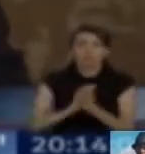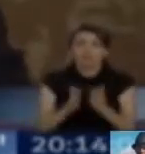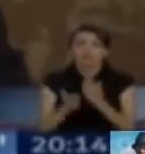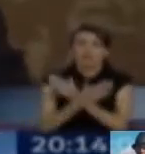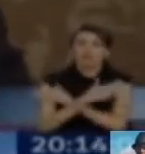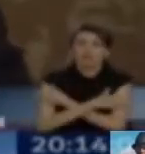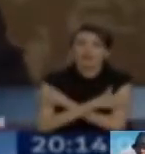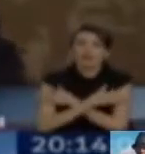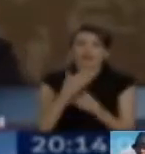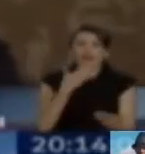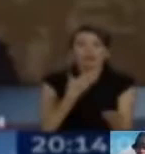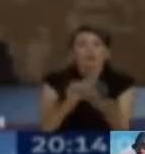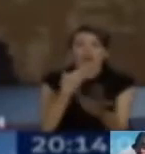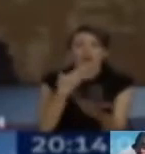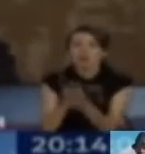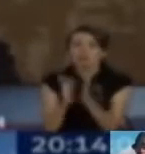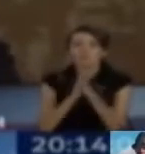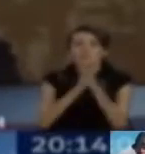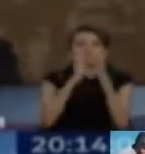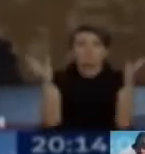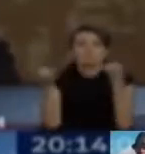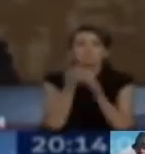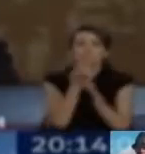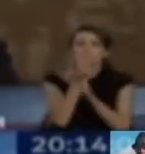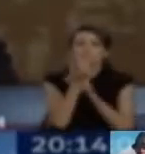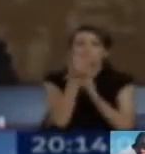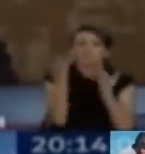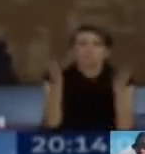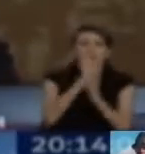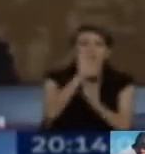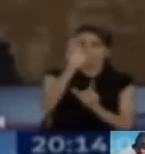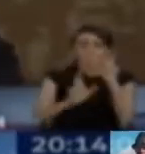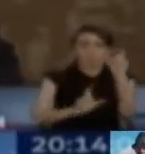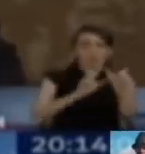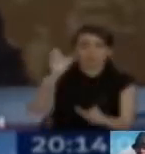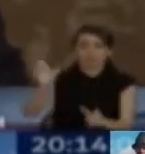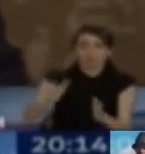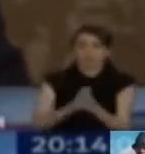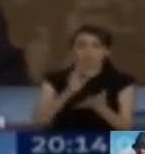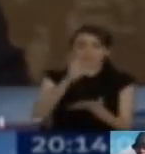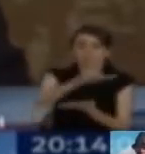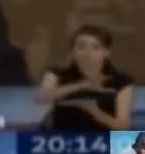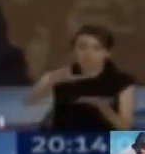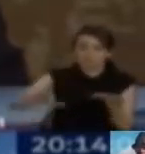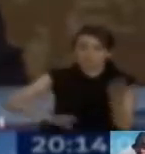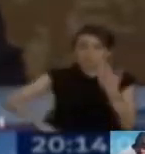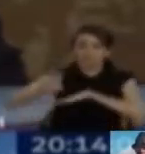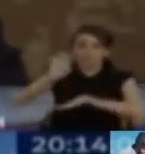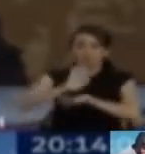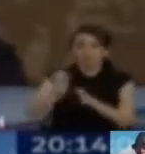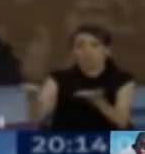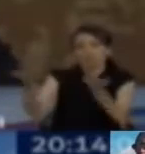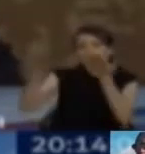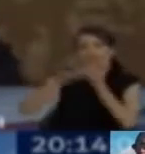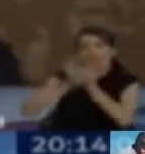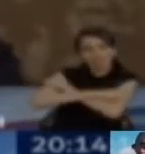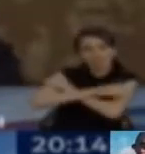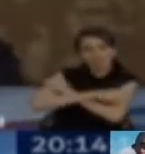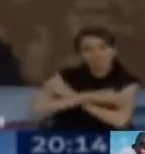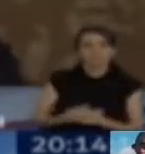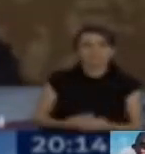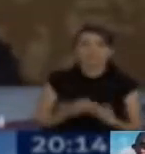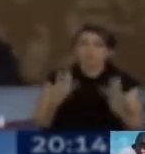de todo corazón a los cientos de miles de ecuatorianos que en cada rincón del país nos recibieron cariñosamente, con